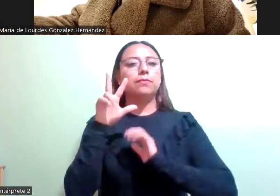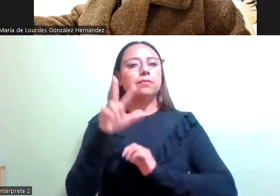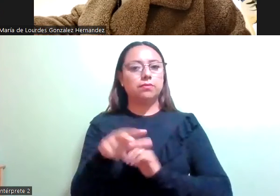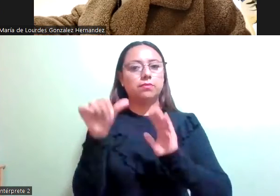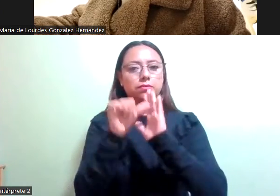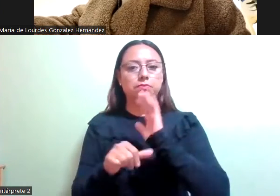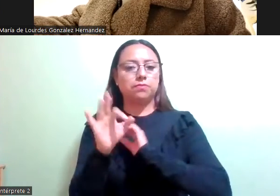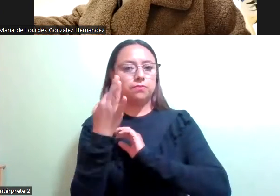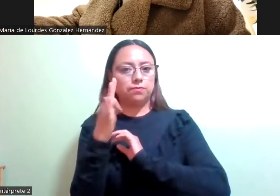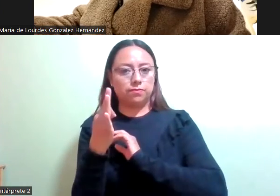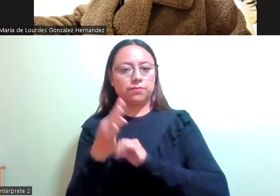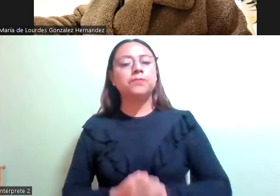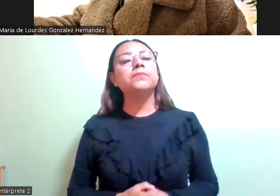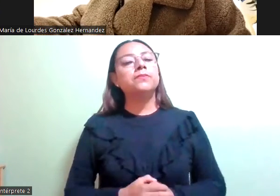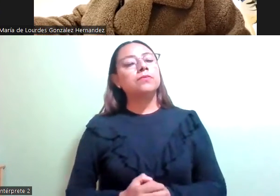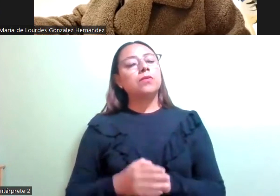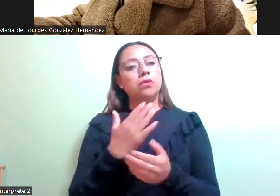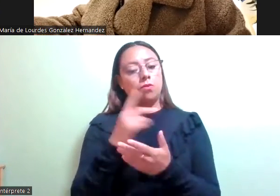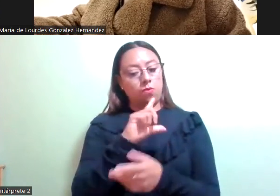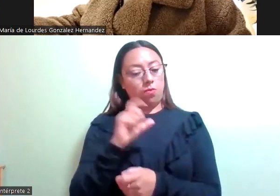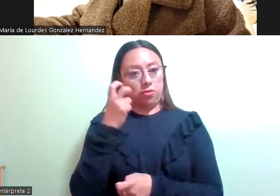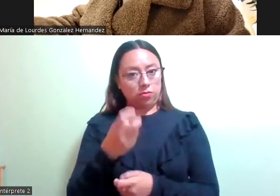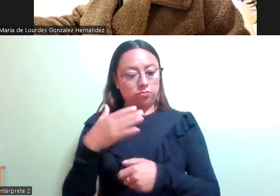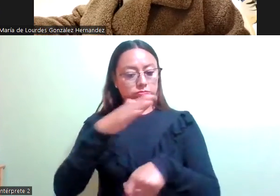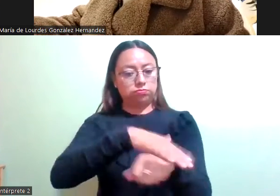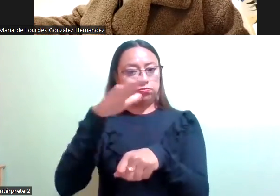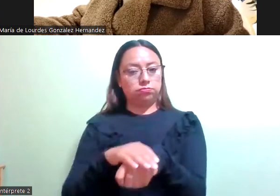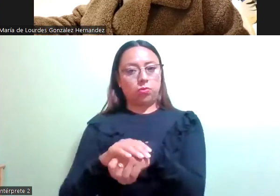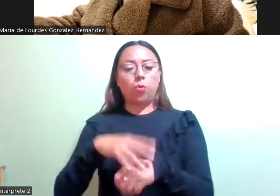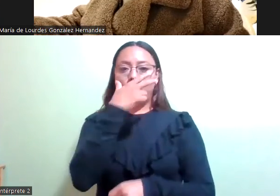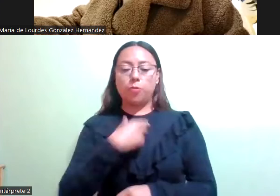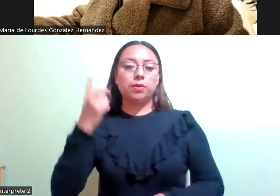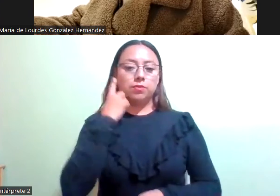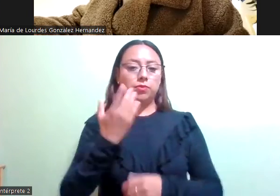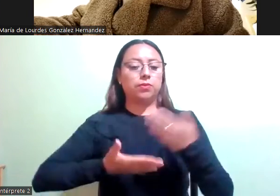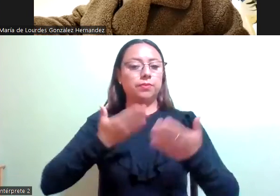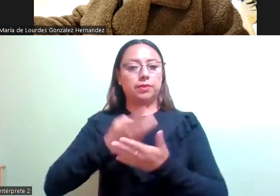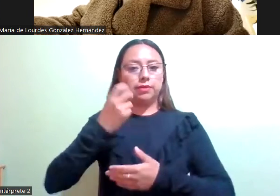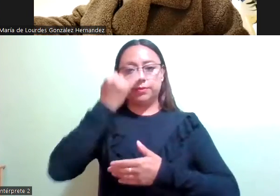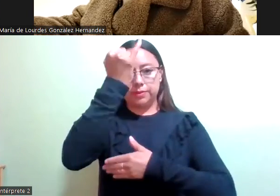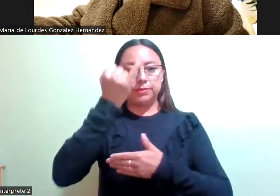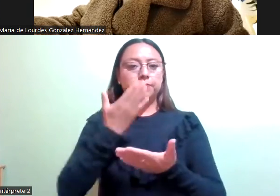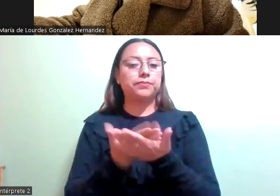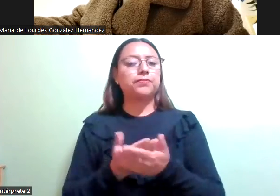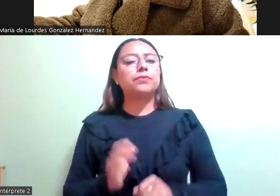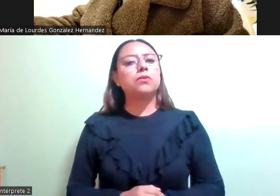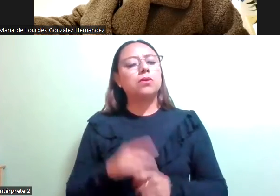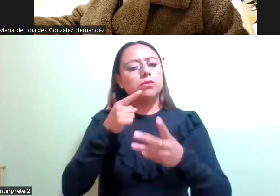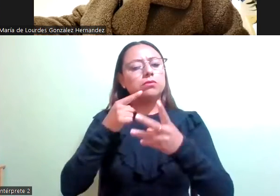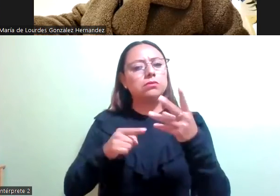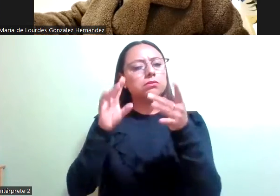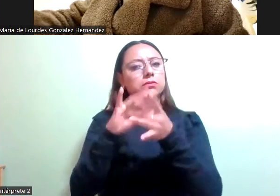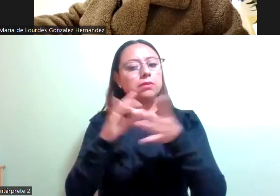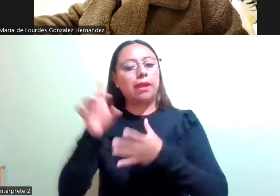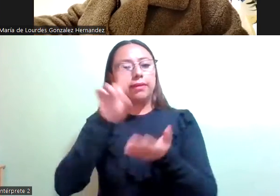el decreto referido, se advirtió que, como lo señala el diputado promovente de la iniciativa, subsistieron menciones dentro de la